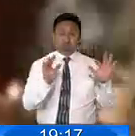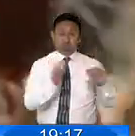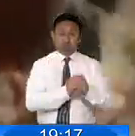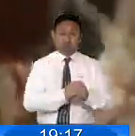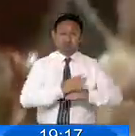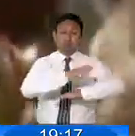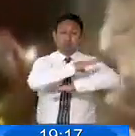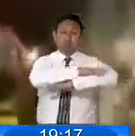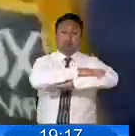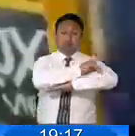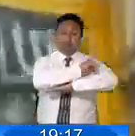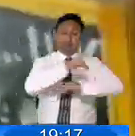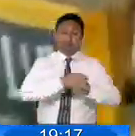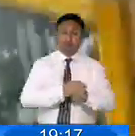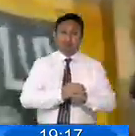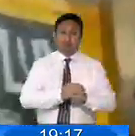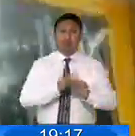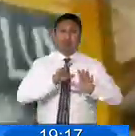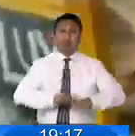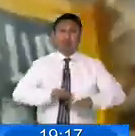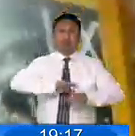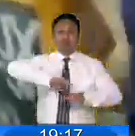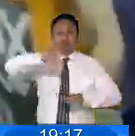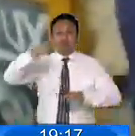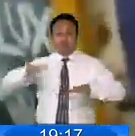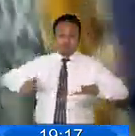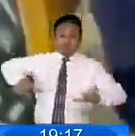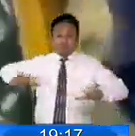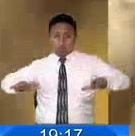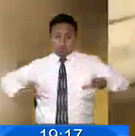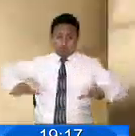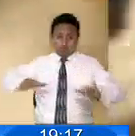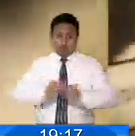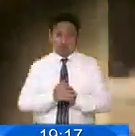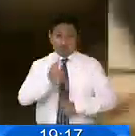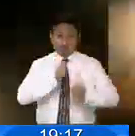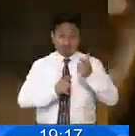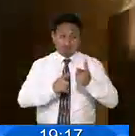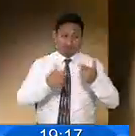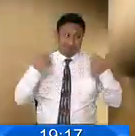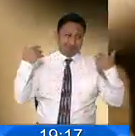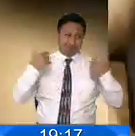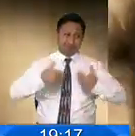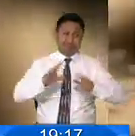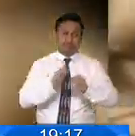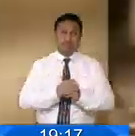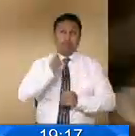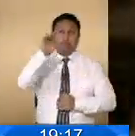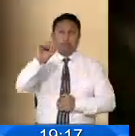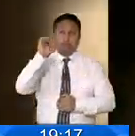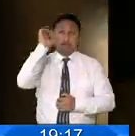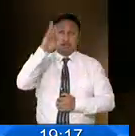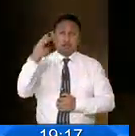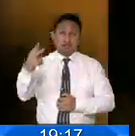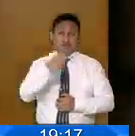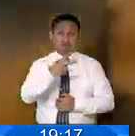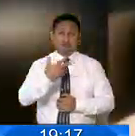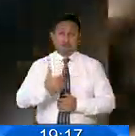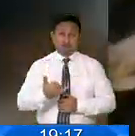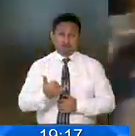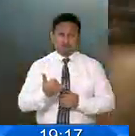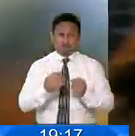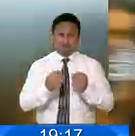en Montañita tampoco se respetó el no consumo de bebidas alcohólicas. Varios videos se viralizaron en las redes sociales, causando